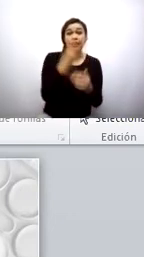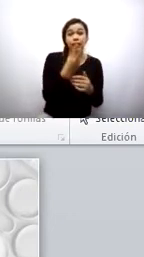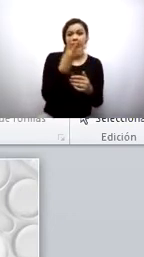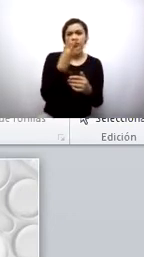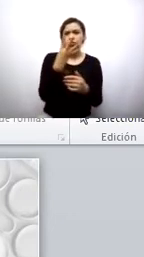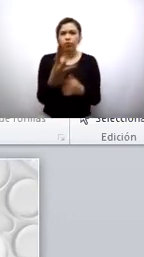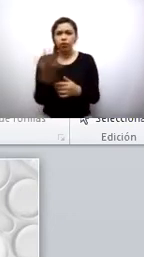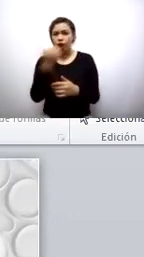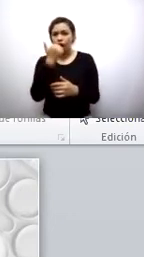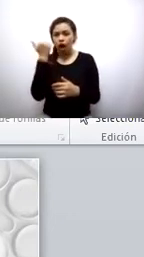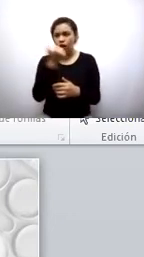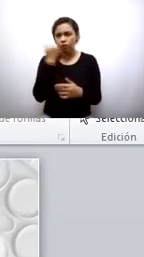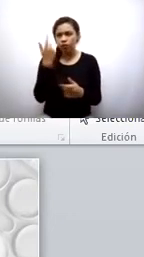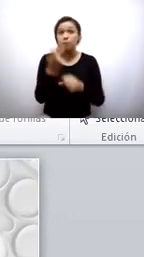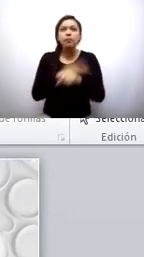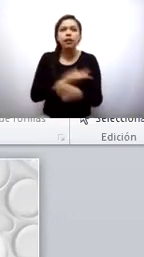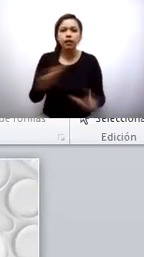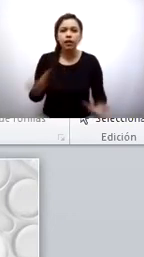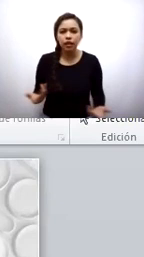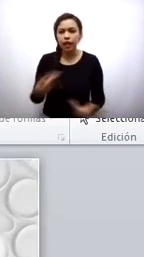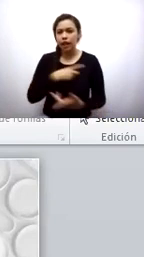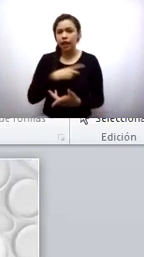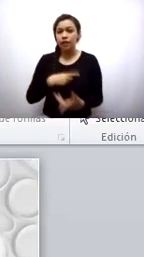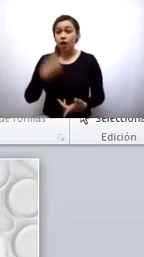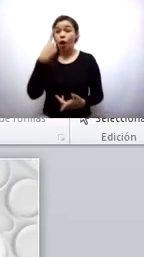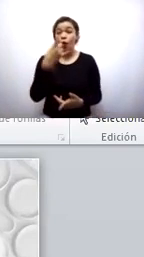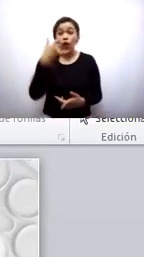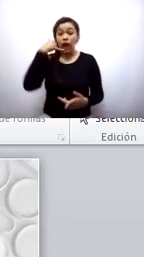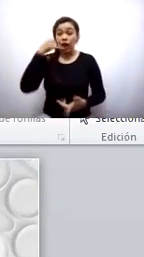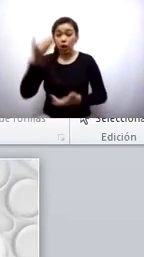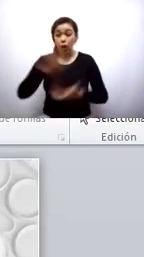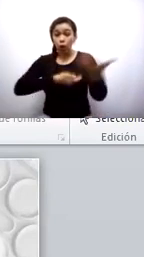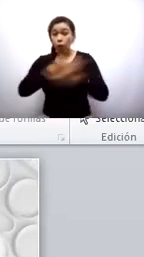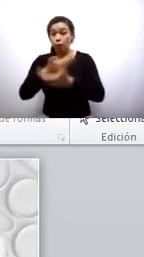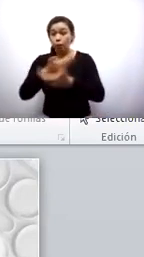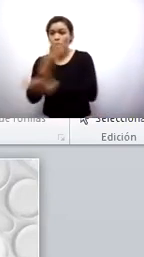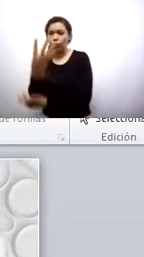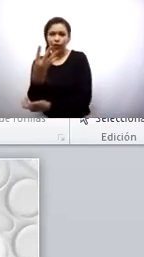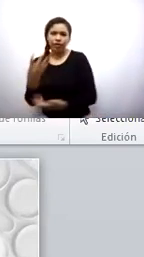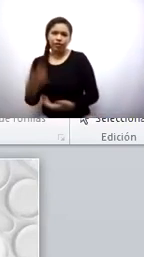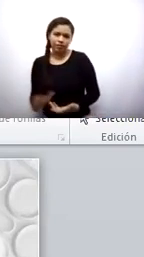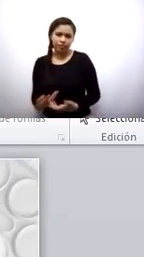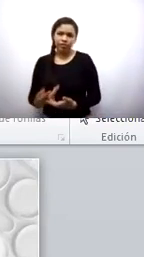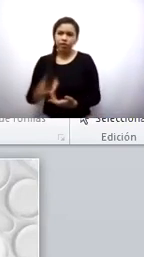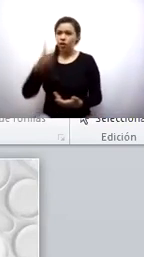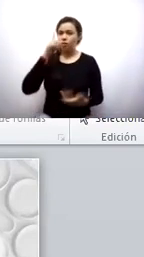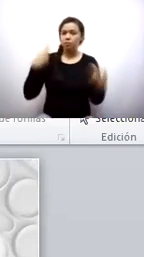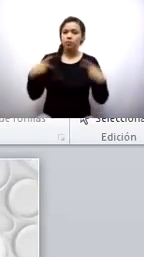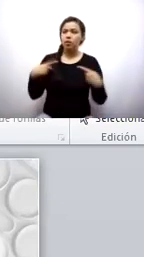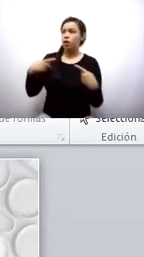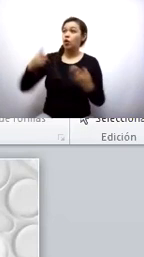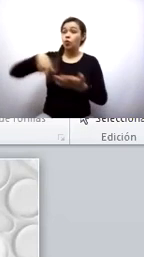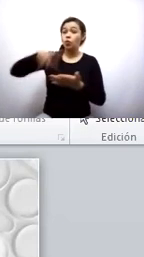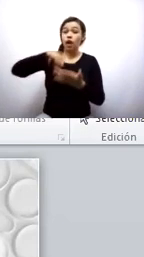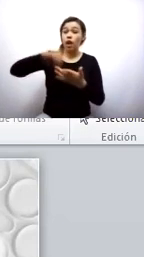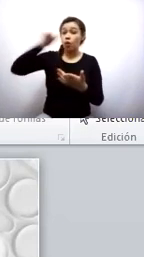4 alumnos y que tienen que compartir un mismo equipo? En los lugares donde no hay luz, ¿no? Por ejemplo. Entonces,